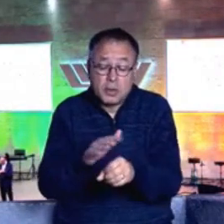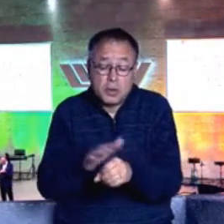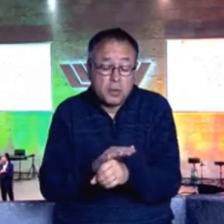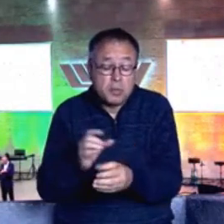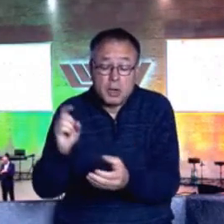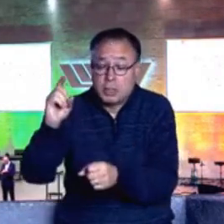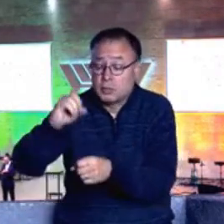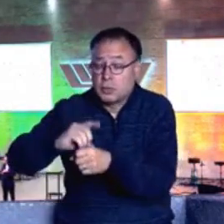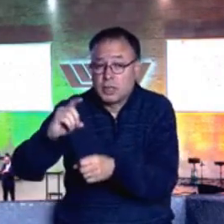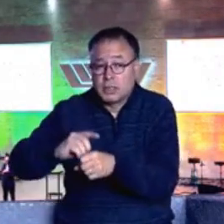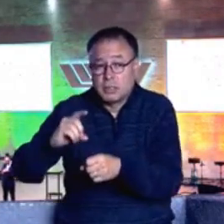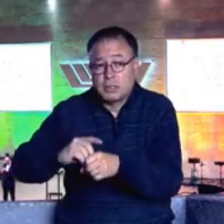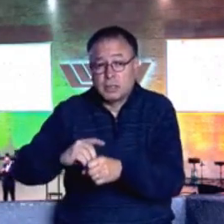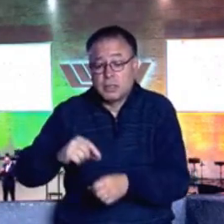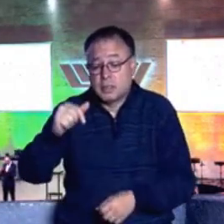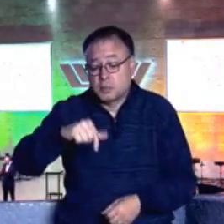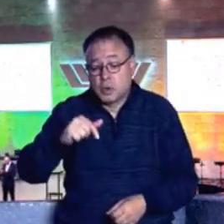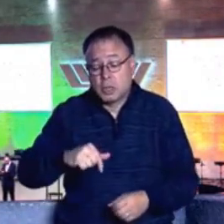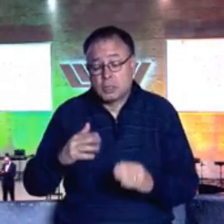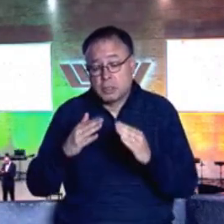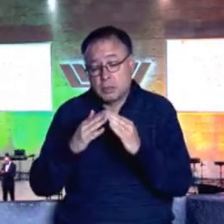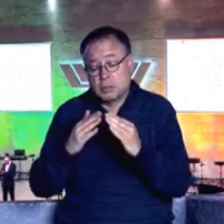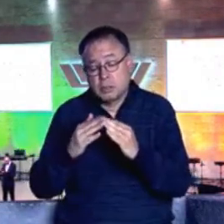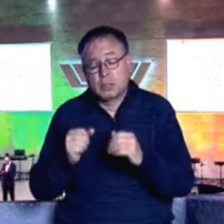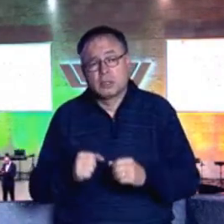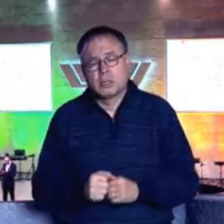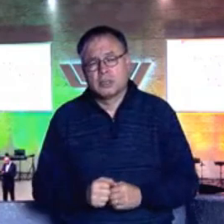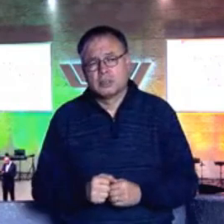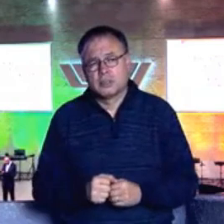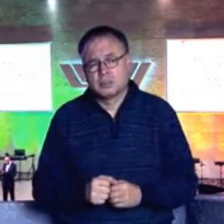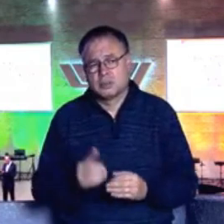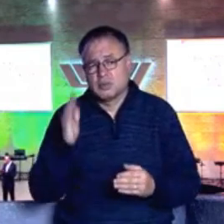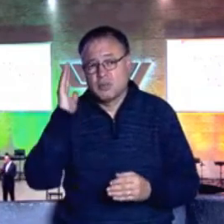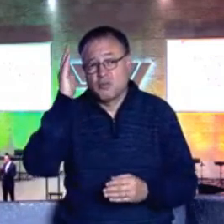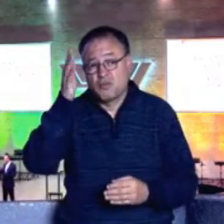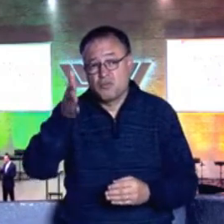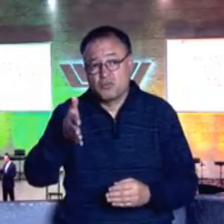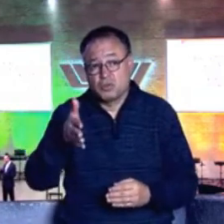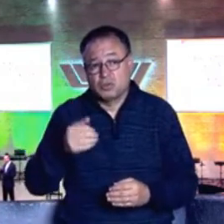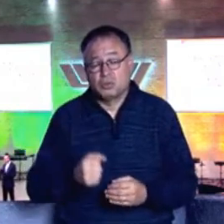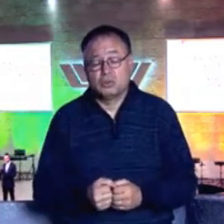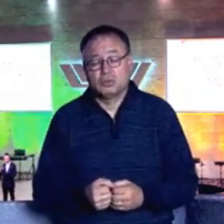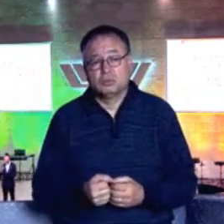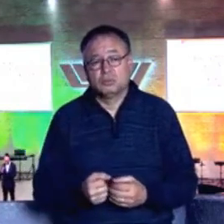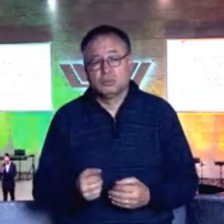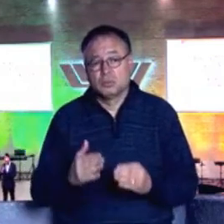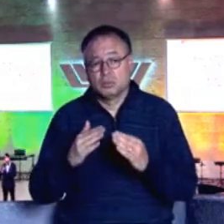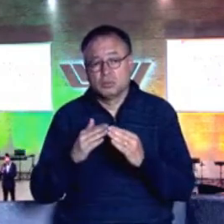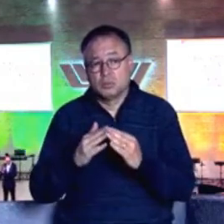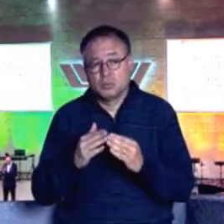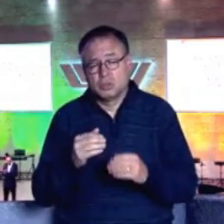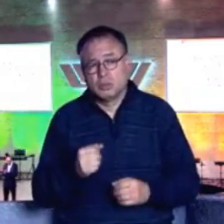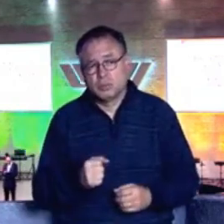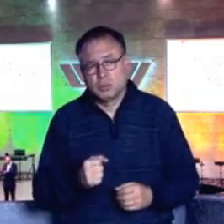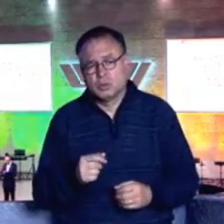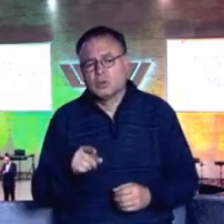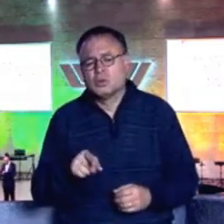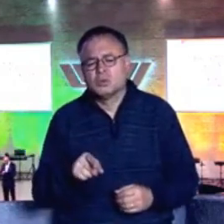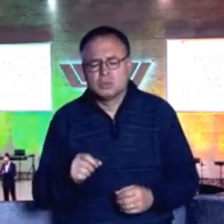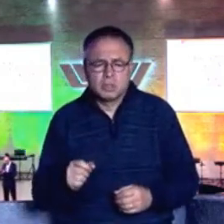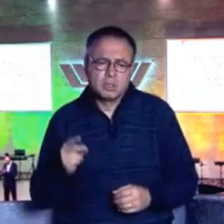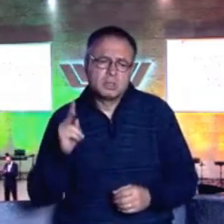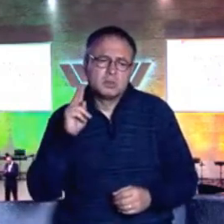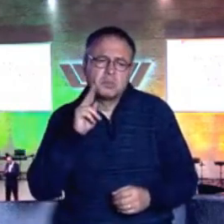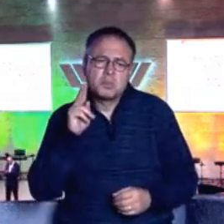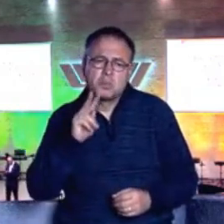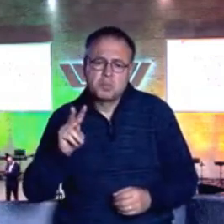tesorería y habrá alimento en mi templo con eso pueden ponerme a prueba Fíjate lo que dice Dios pueden ponerme a prueba